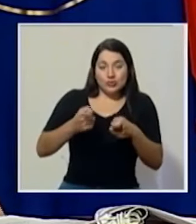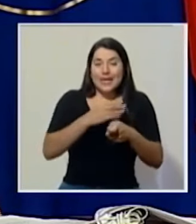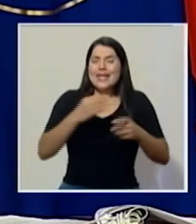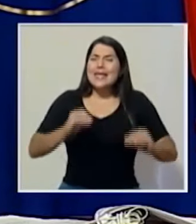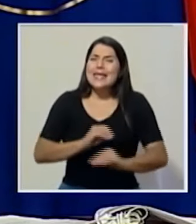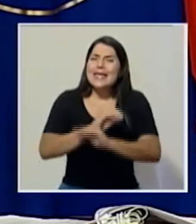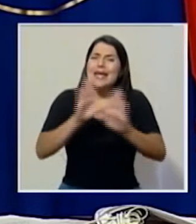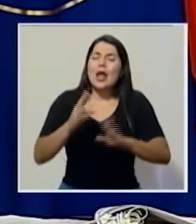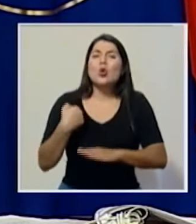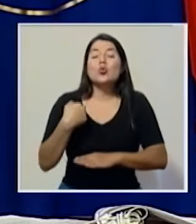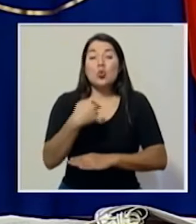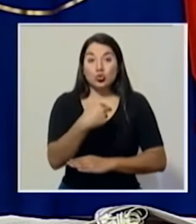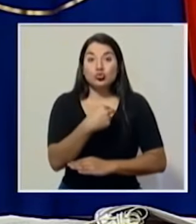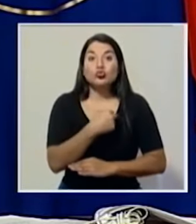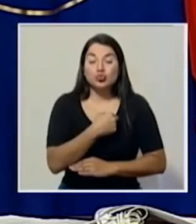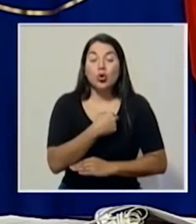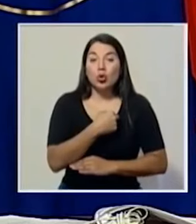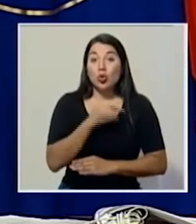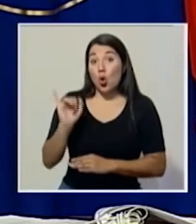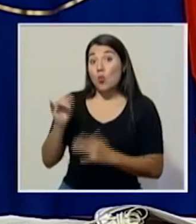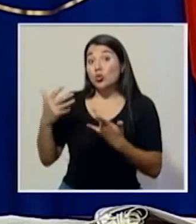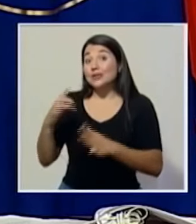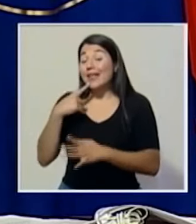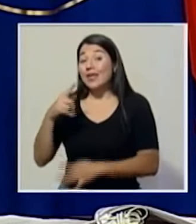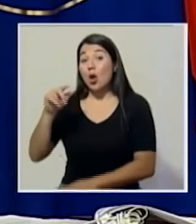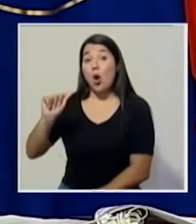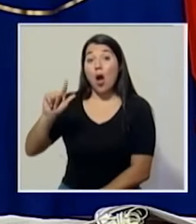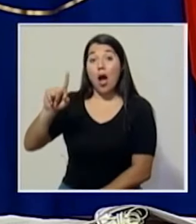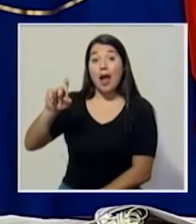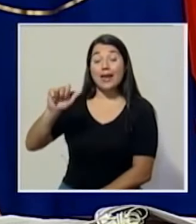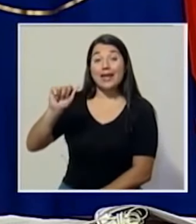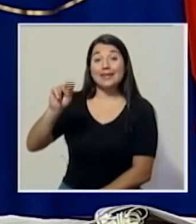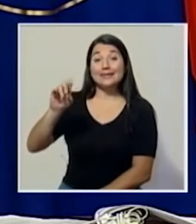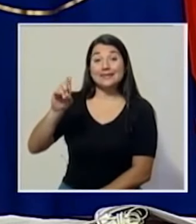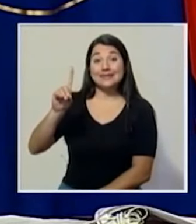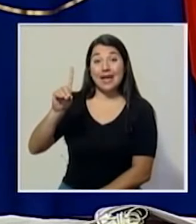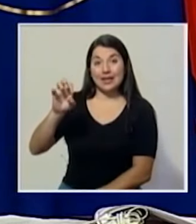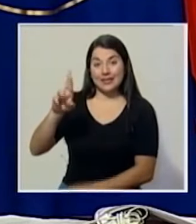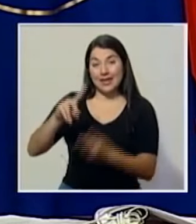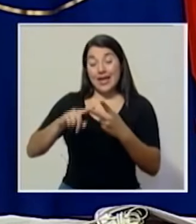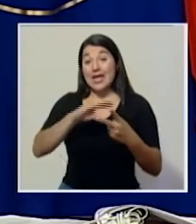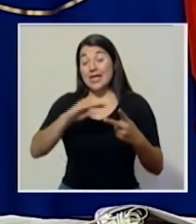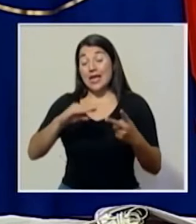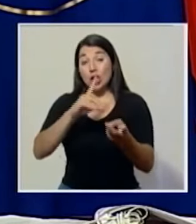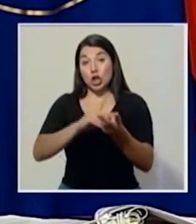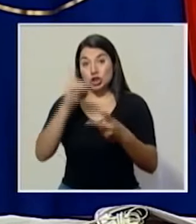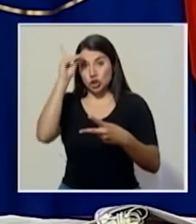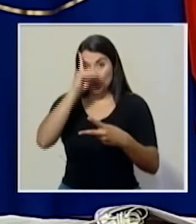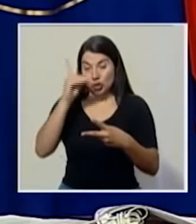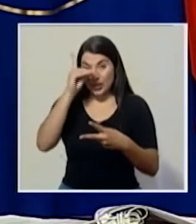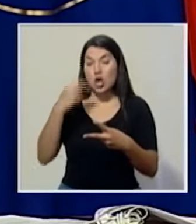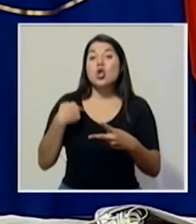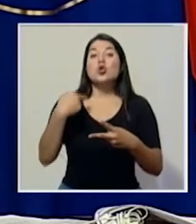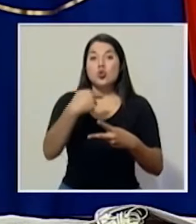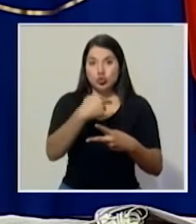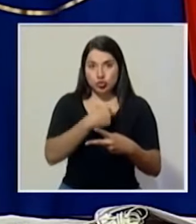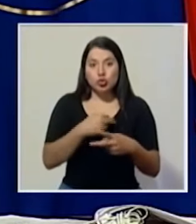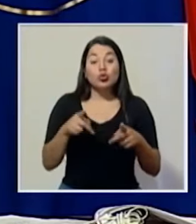supuesto vamos a contar, como bien lo plantea don Alexander Solís y don Daniel, con la colaboración en la